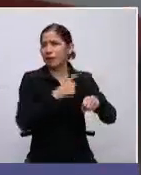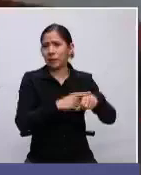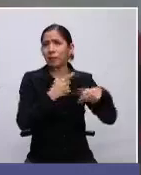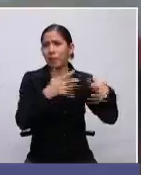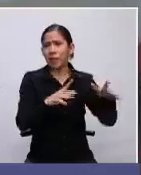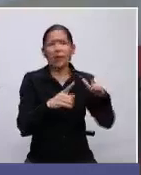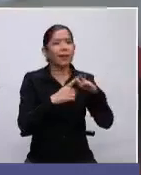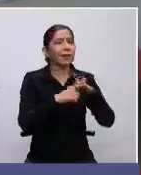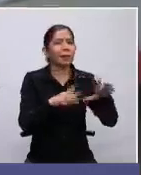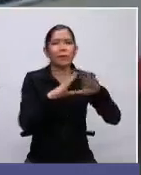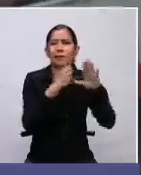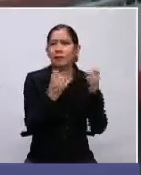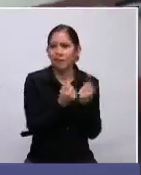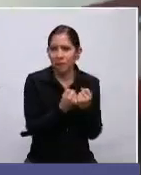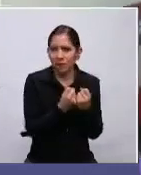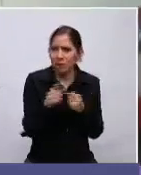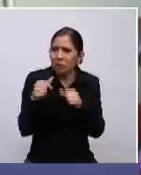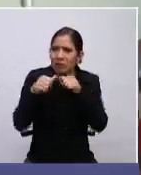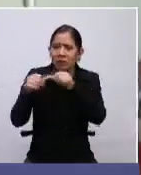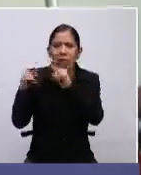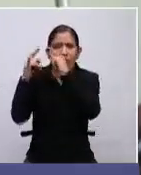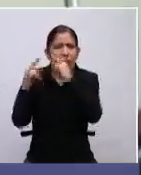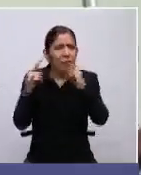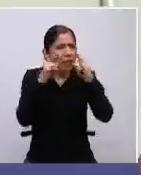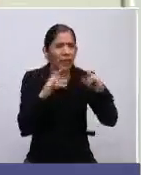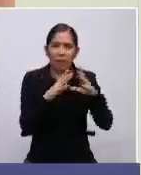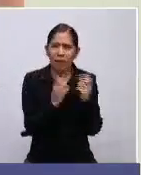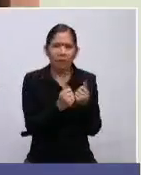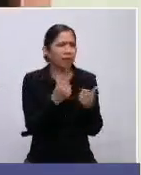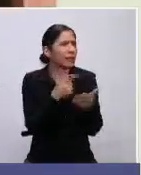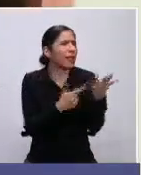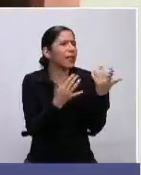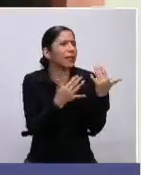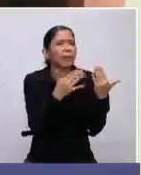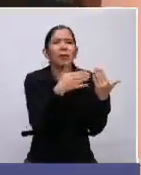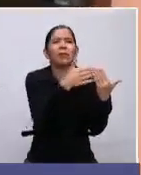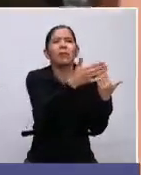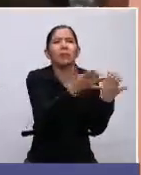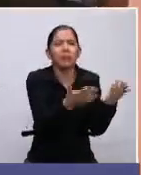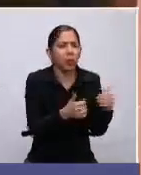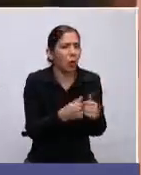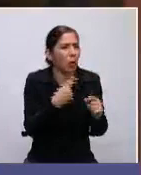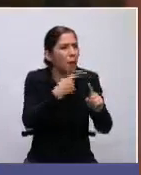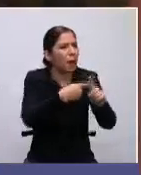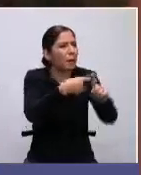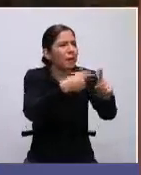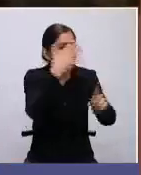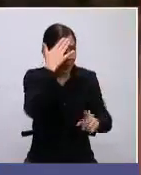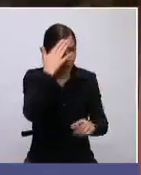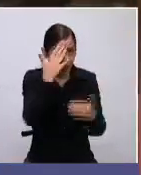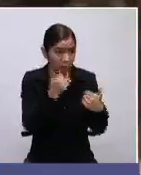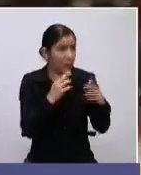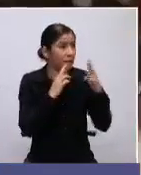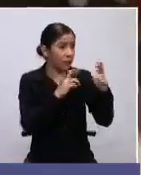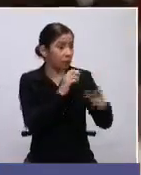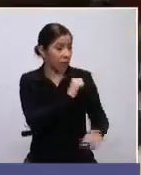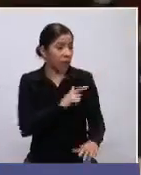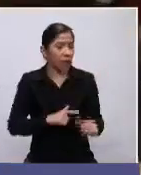las labores educativas y se está pasando clases en estas condiciones. ¿Qué es lo que se espera en los próximos meses? ¿Se tiene tal vez alguna